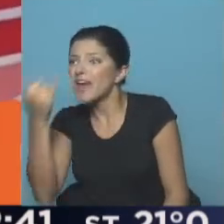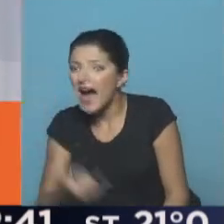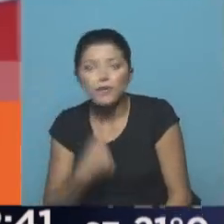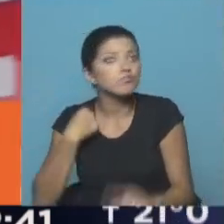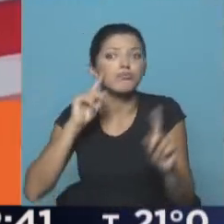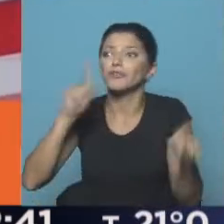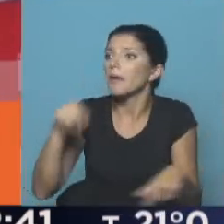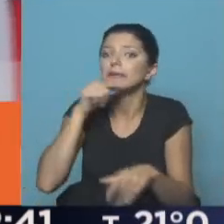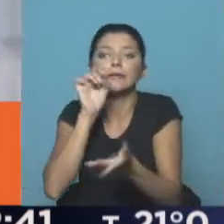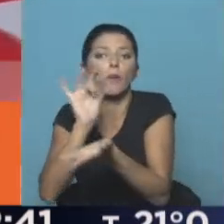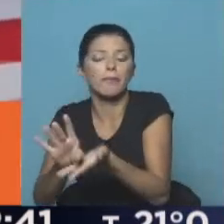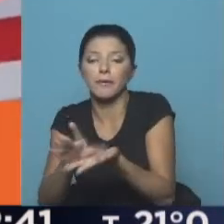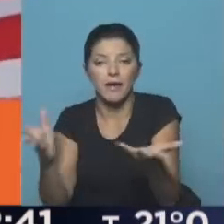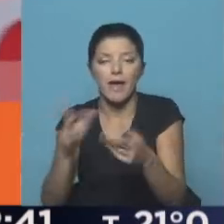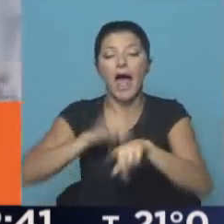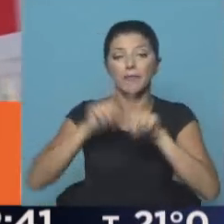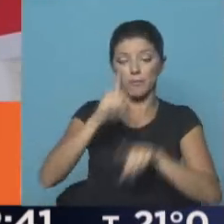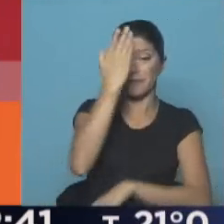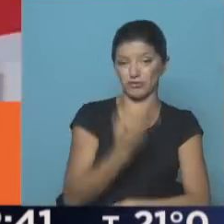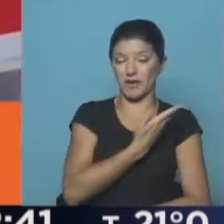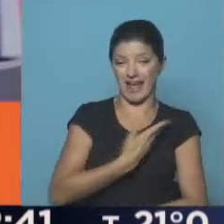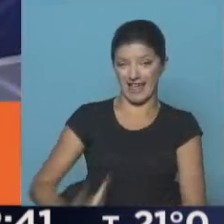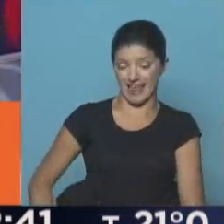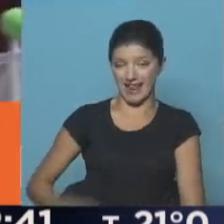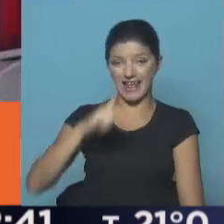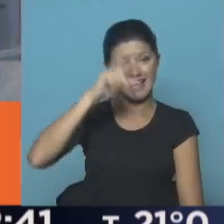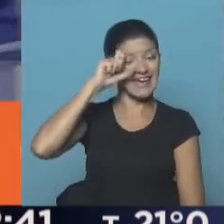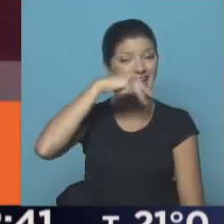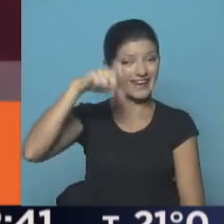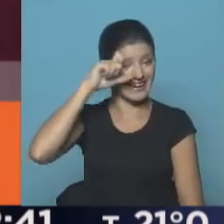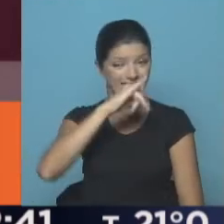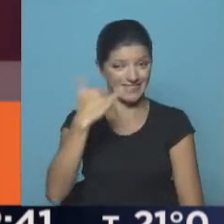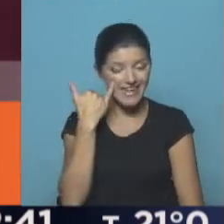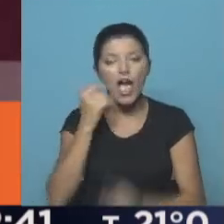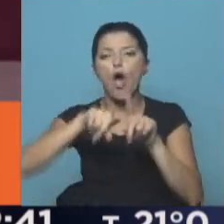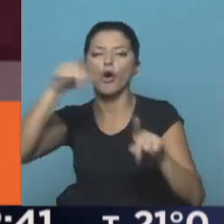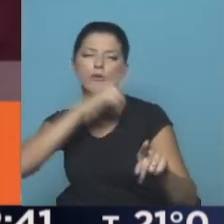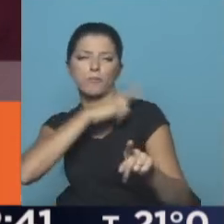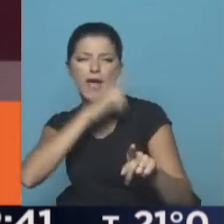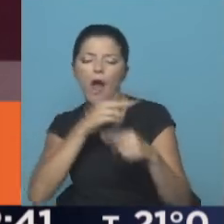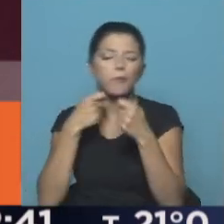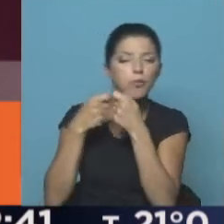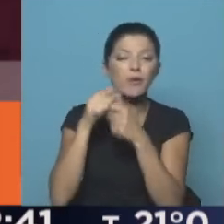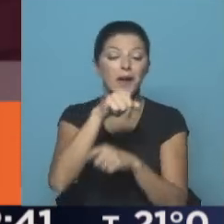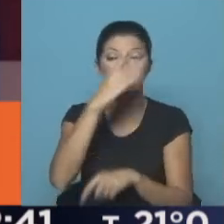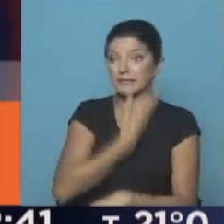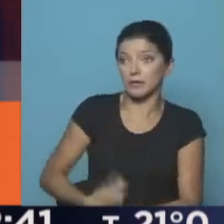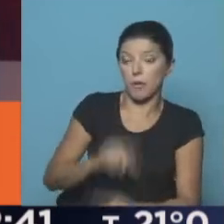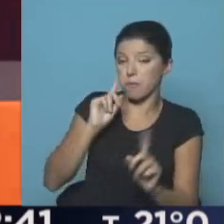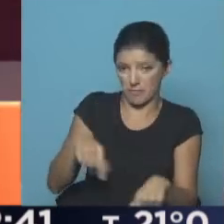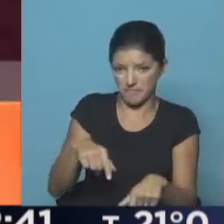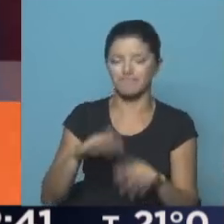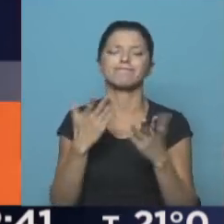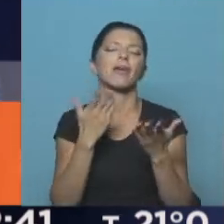desplazando a él. Al mismo Kennedy se les escapan los generales que hacen maniobras sin que él se entere, que a su vez escalan el conflicto. Lo que quiero decir con esto es que muchas